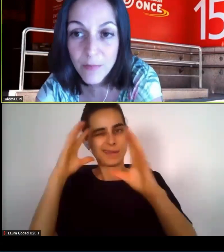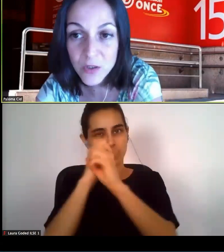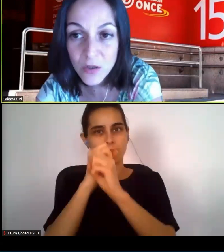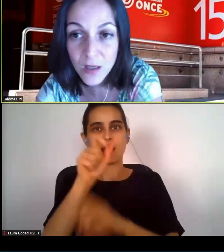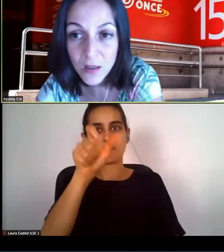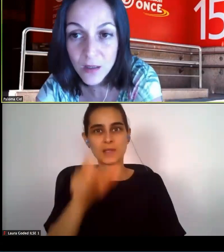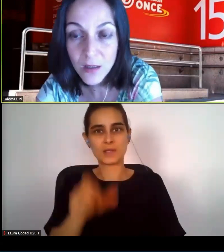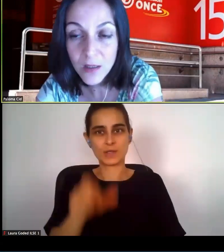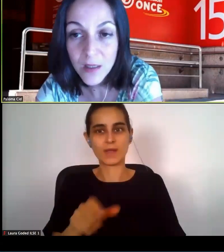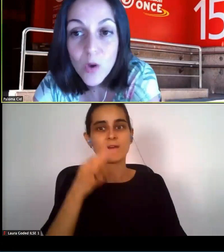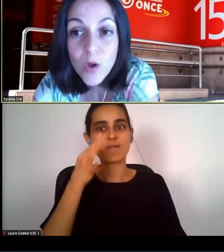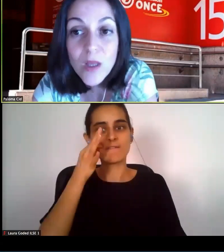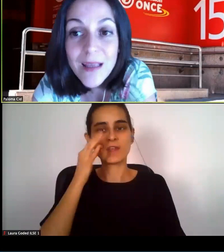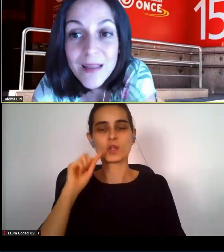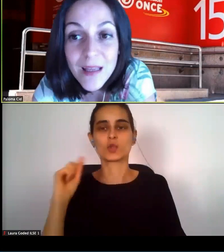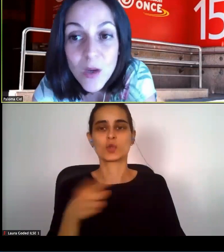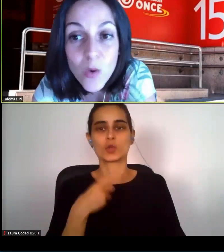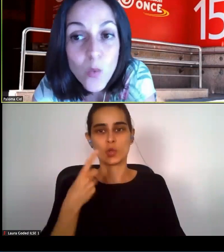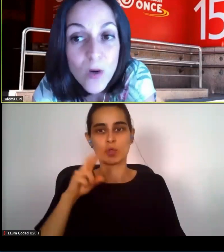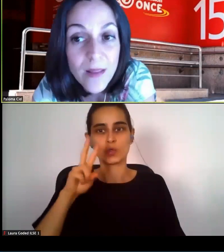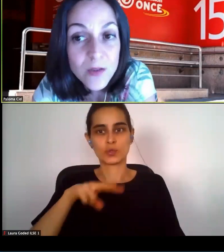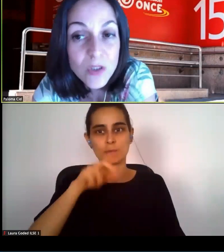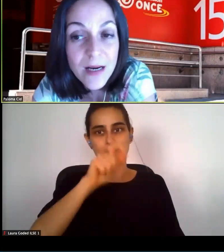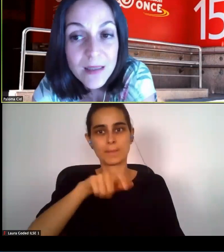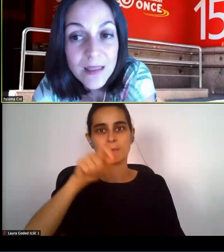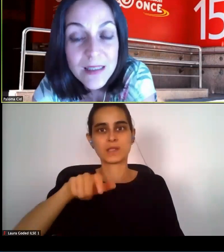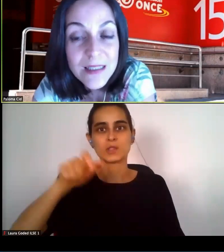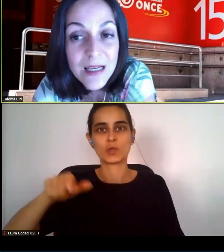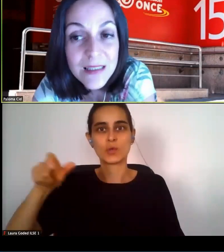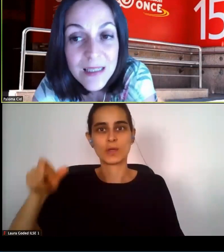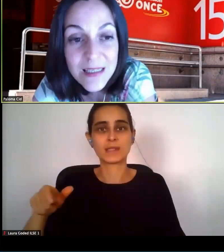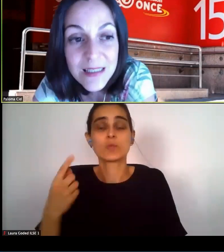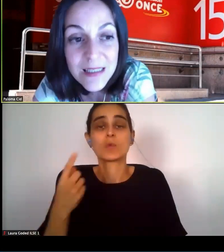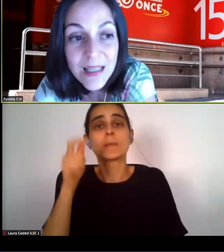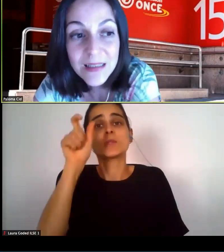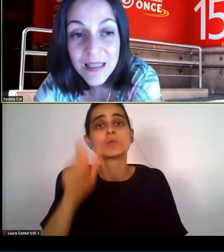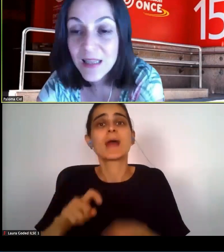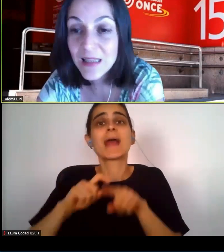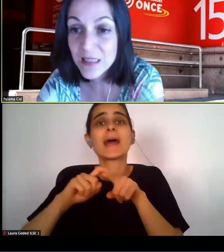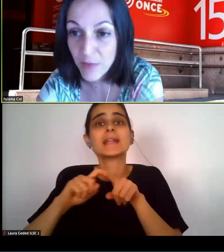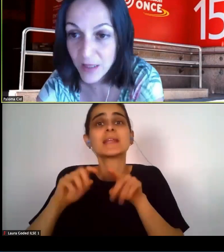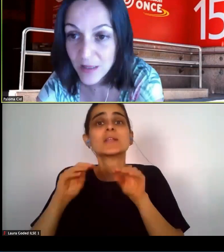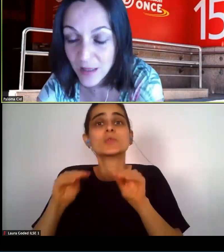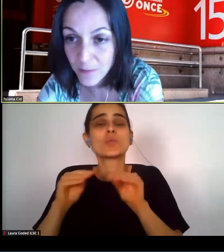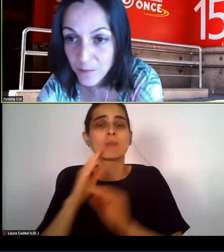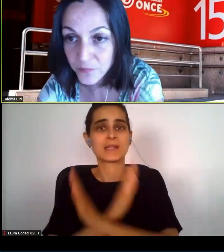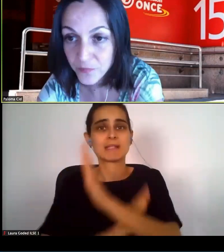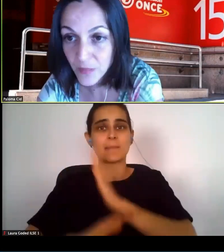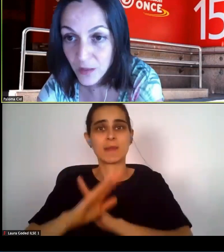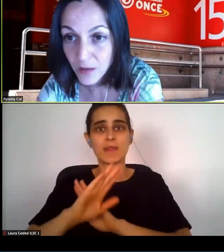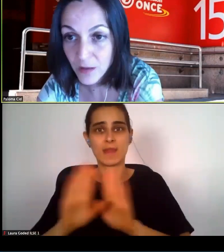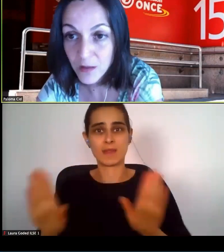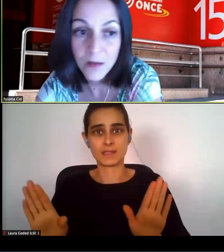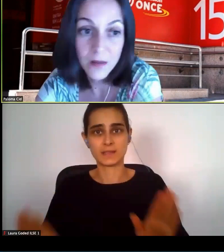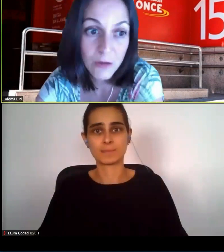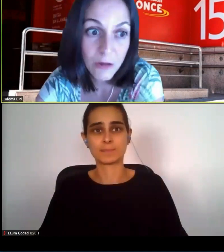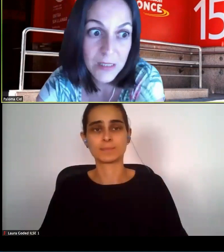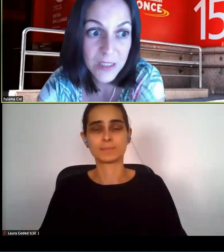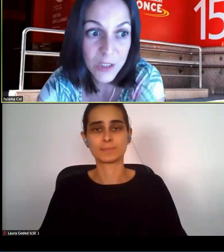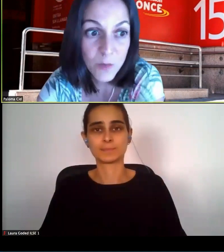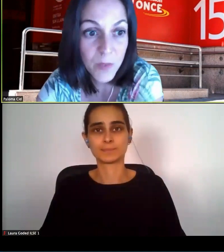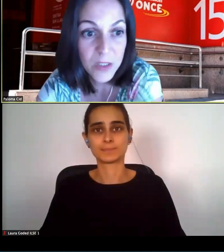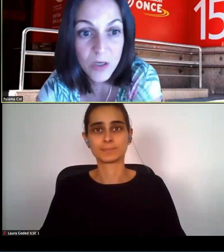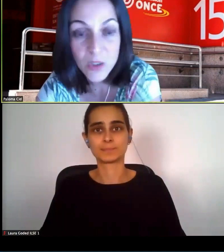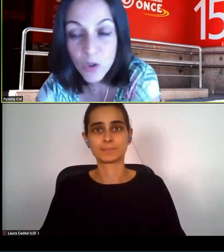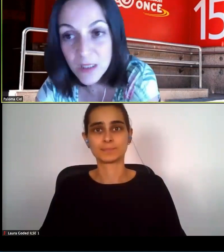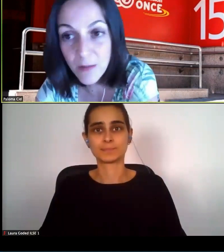una persona que tiene una de sus características es tener discapacidad. Entonces, si